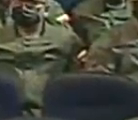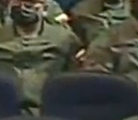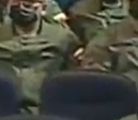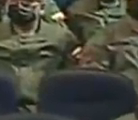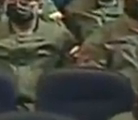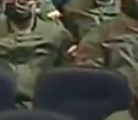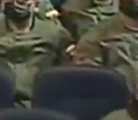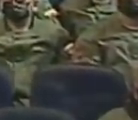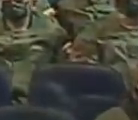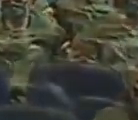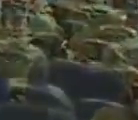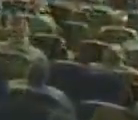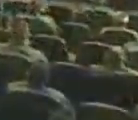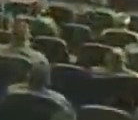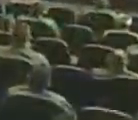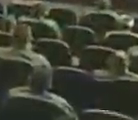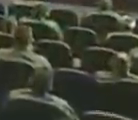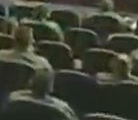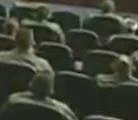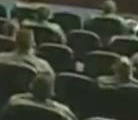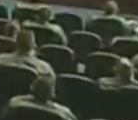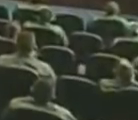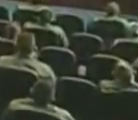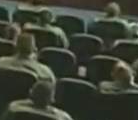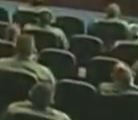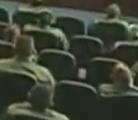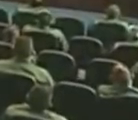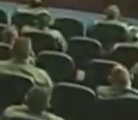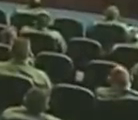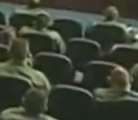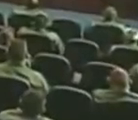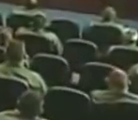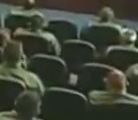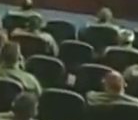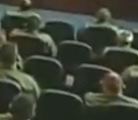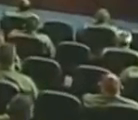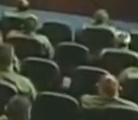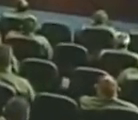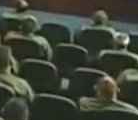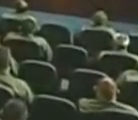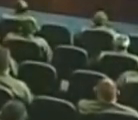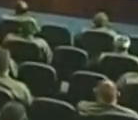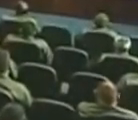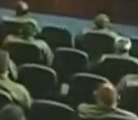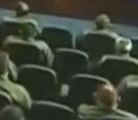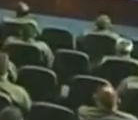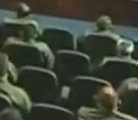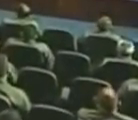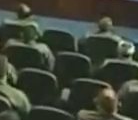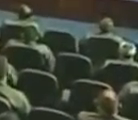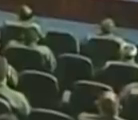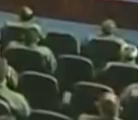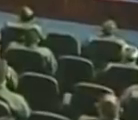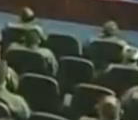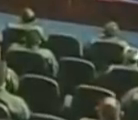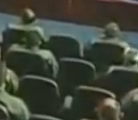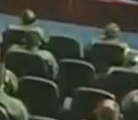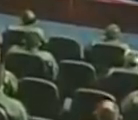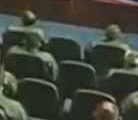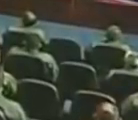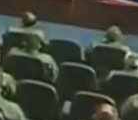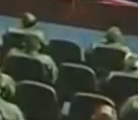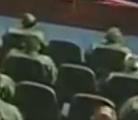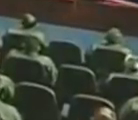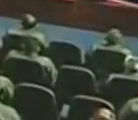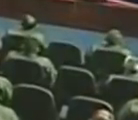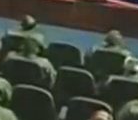nuestra Fuerza Armada Nacional Bolivariana. Aquí están hombres y mujeres que